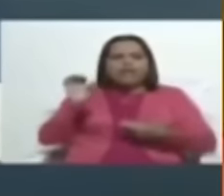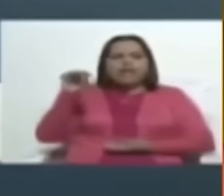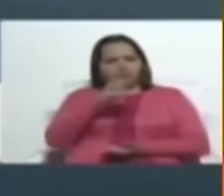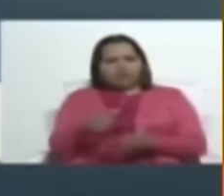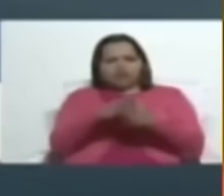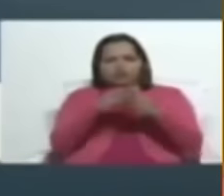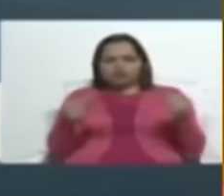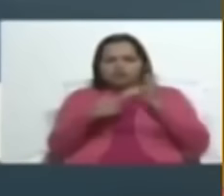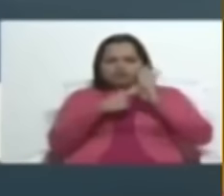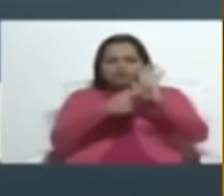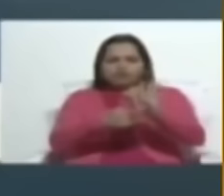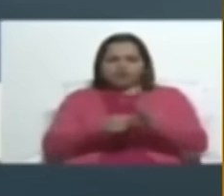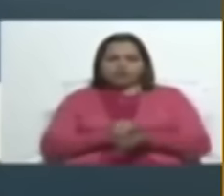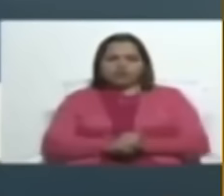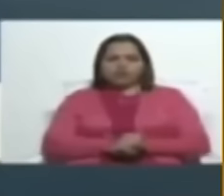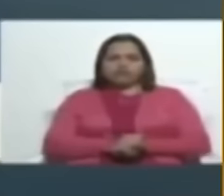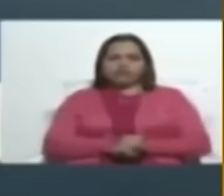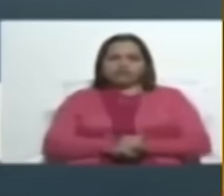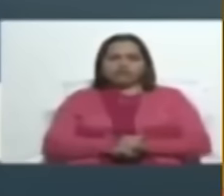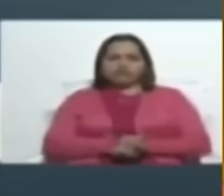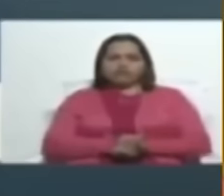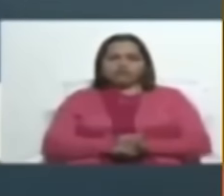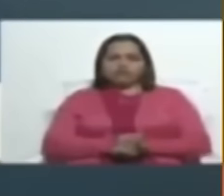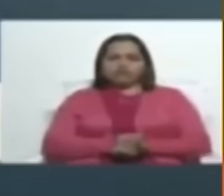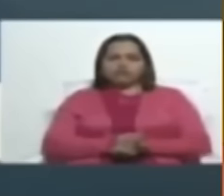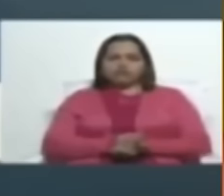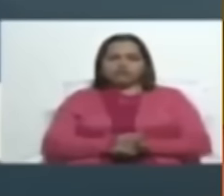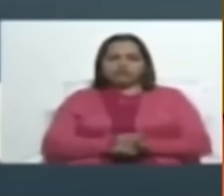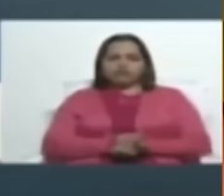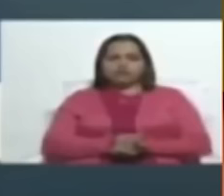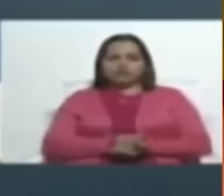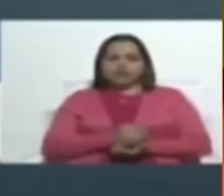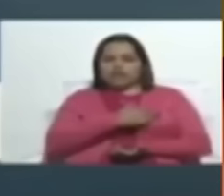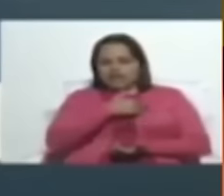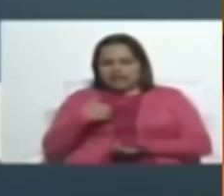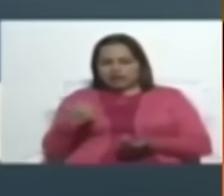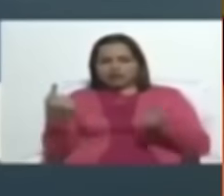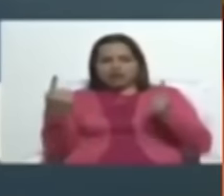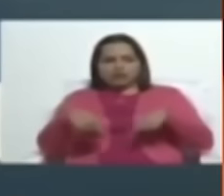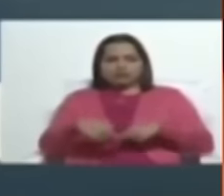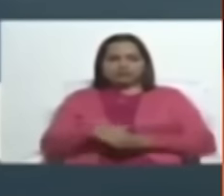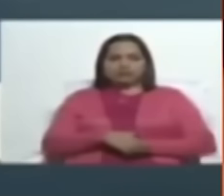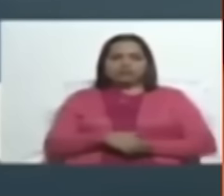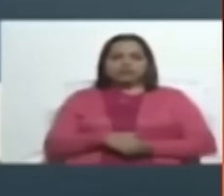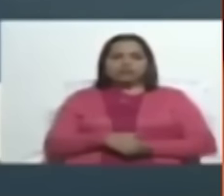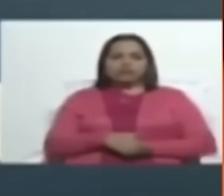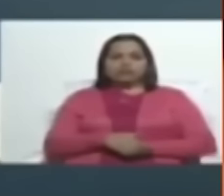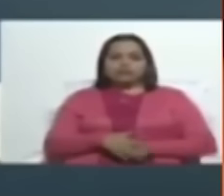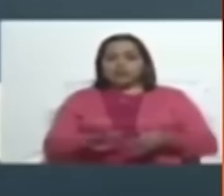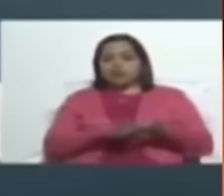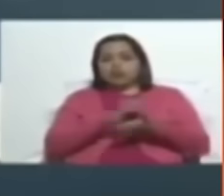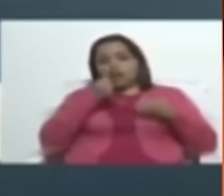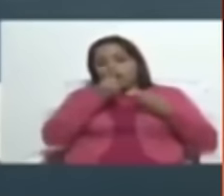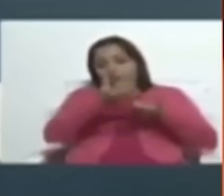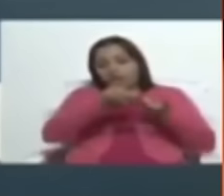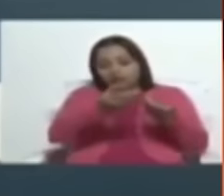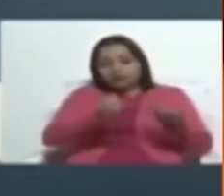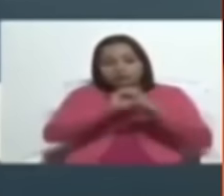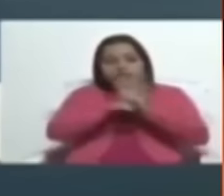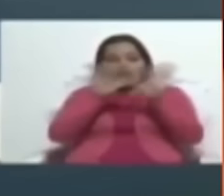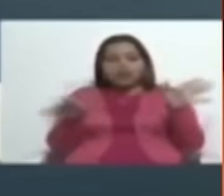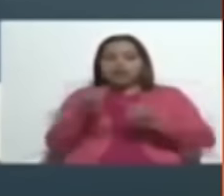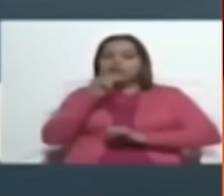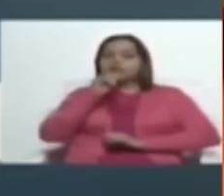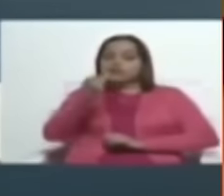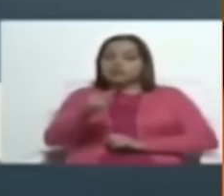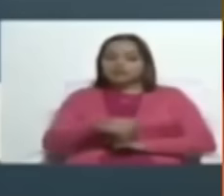Ya existía presión, ya existía incertidumbre y ahora aún más, Alejandra, de lo que ocurrirá en las próximas horas